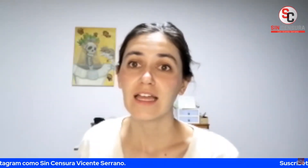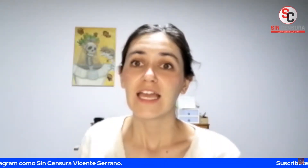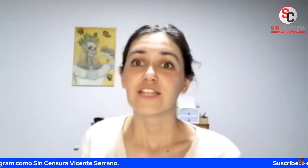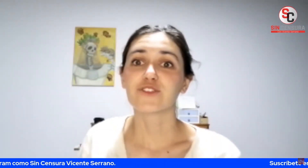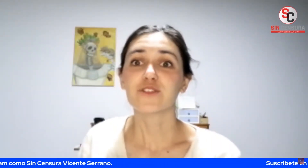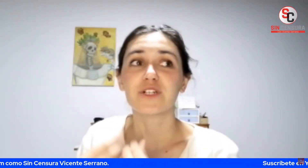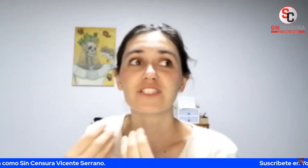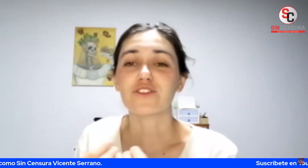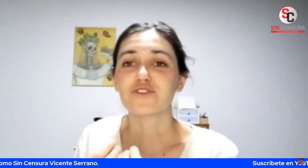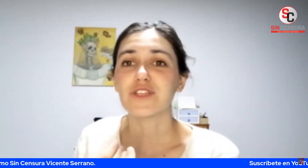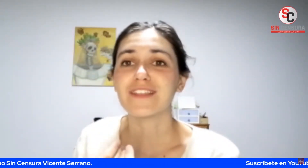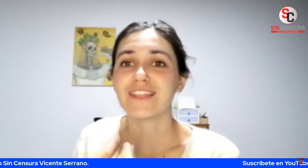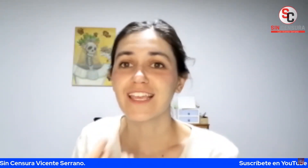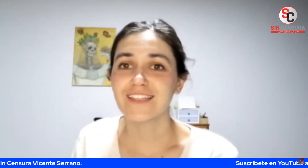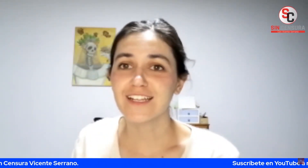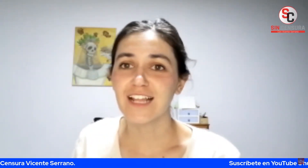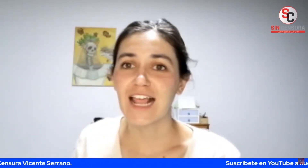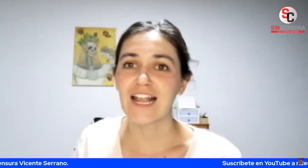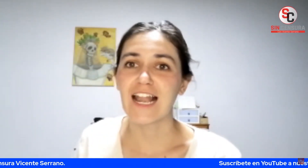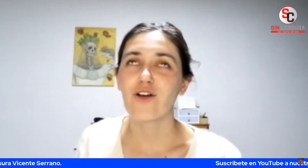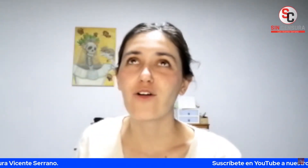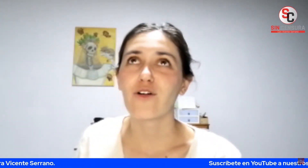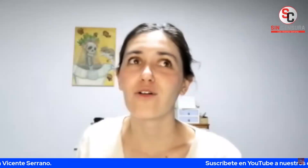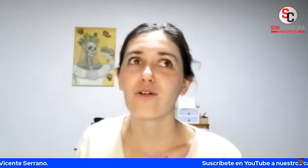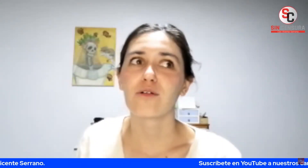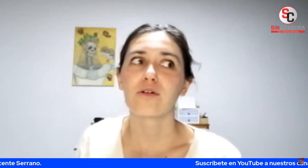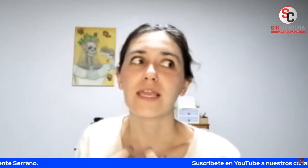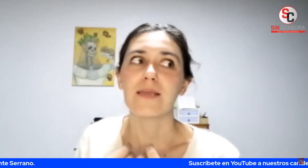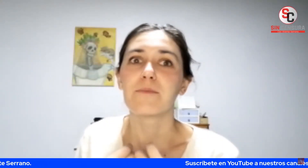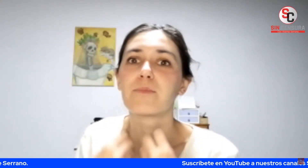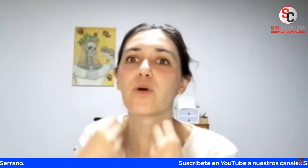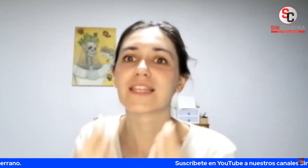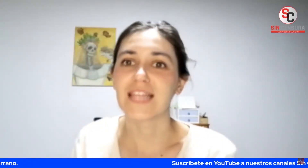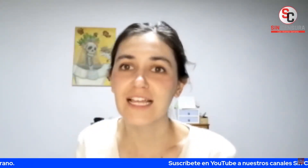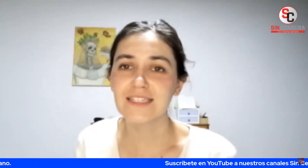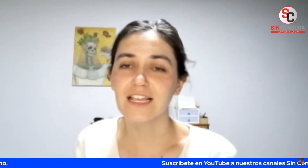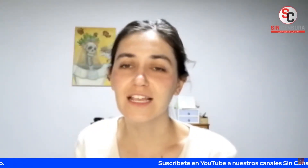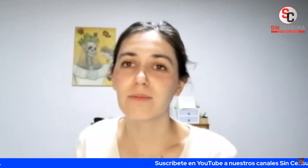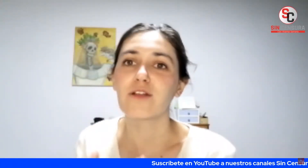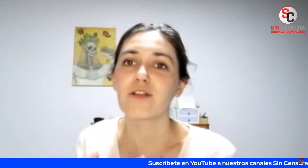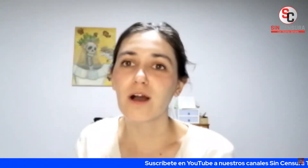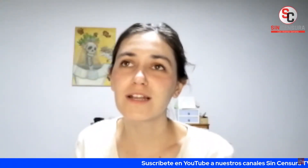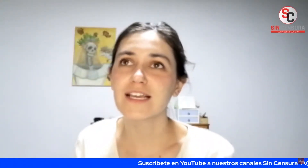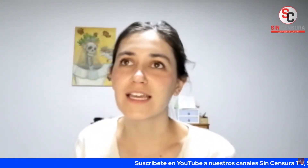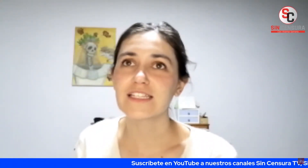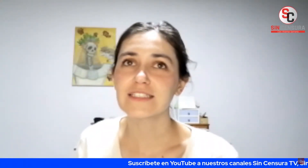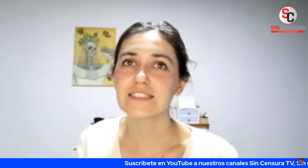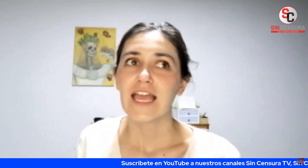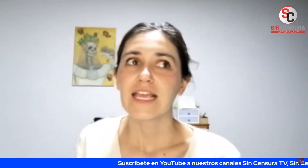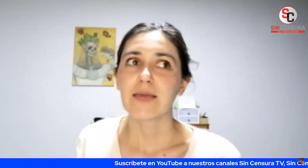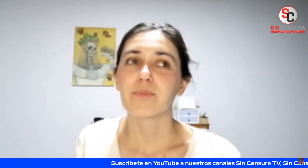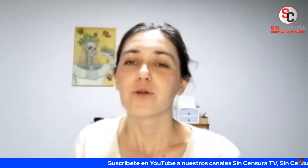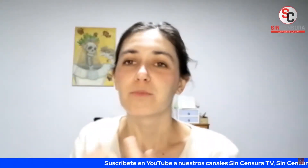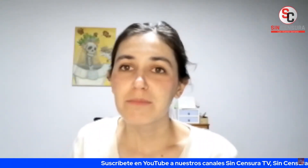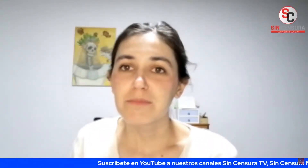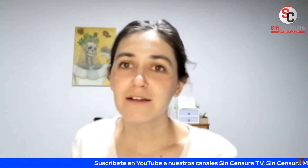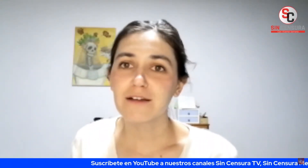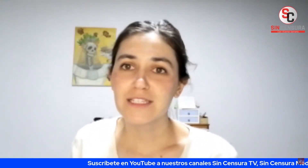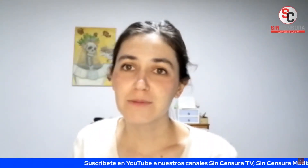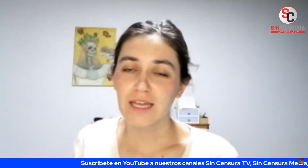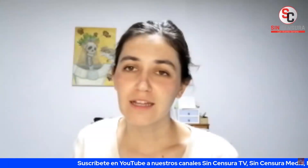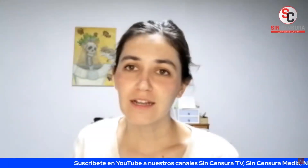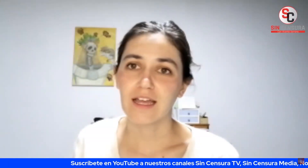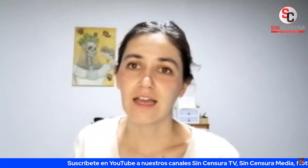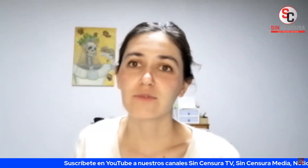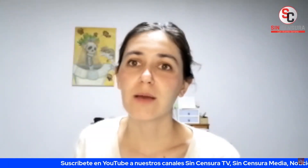política. Entonces, por eso ellos no entienden lo importante y lo valuable que es que por primera